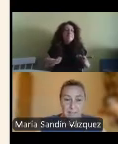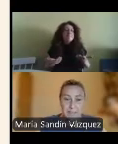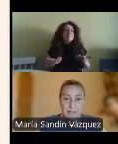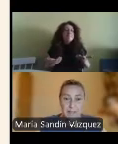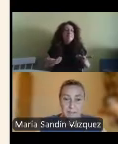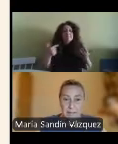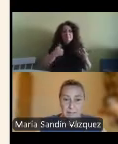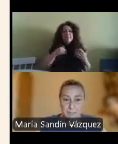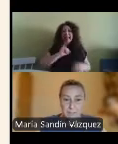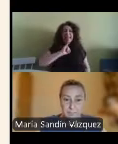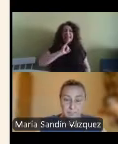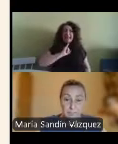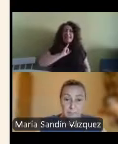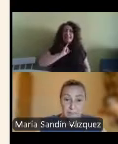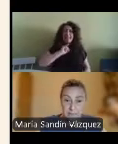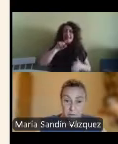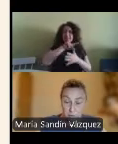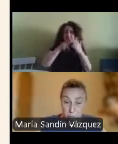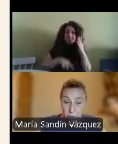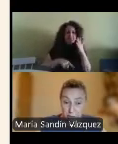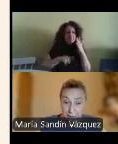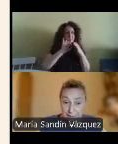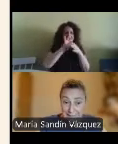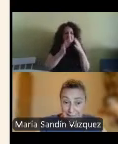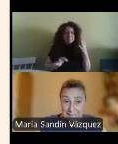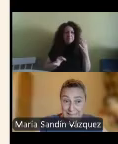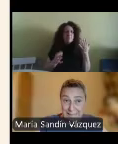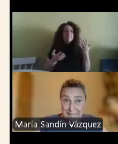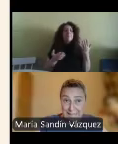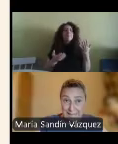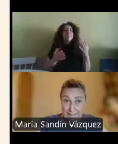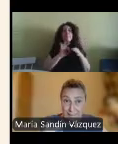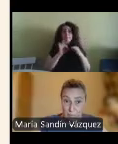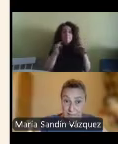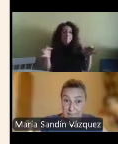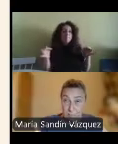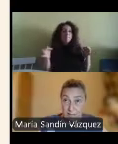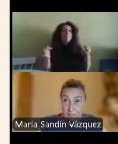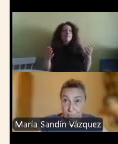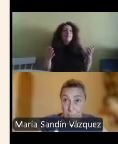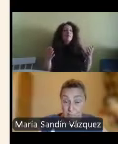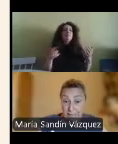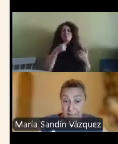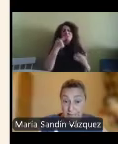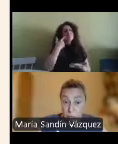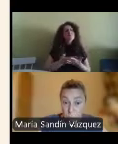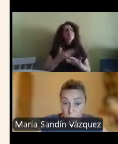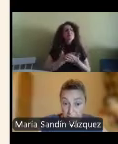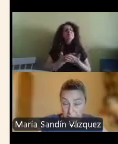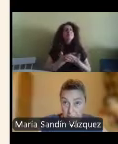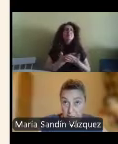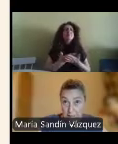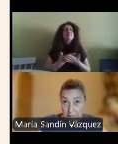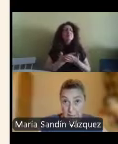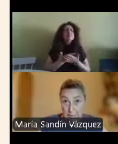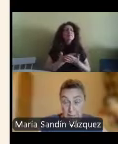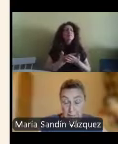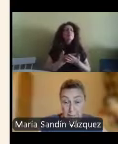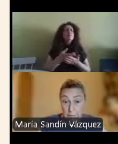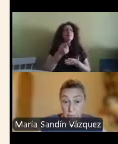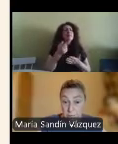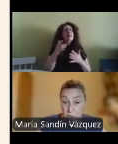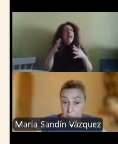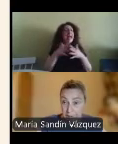con estas identidades entrelazadas. ¿Esto qué ocurre? Que demuestra que hay una complejidad estructural,